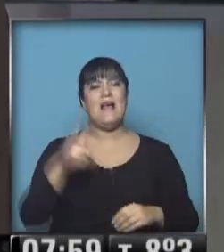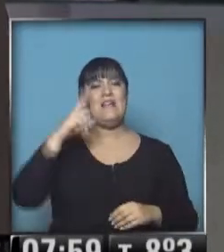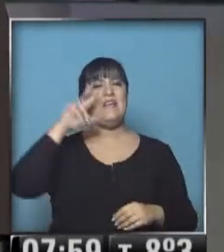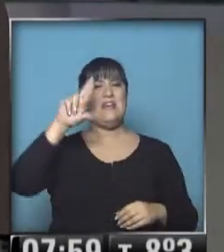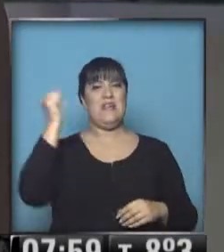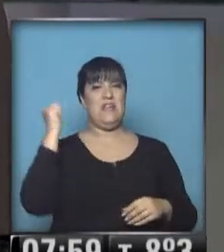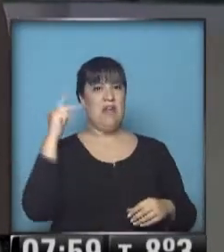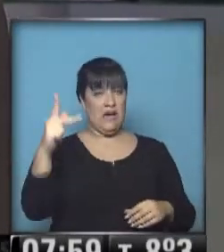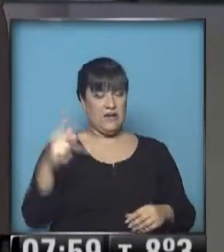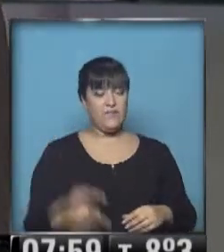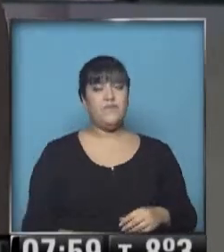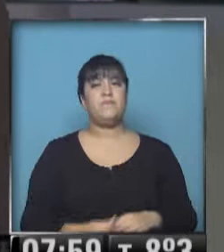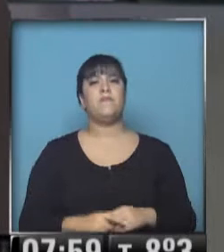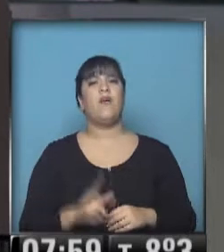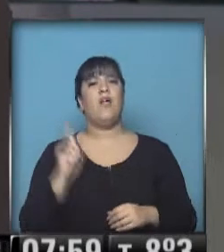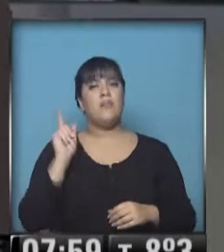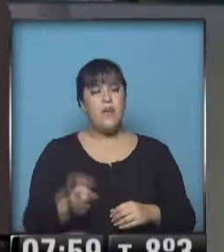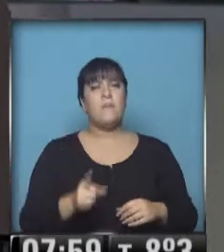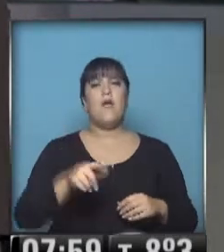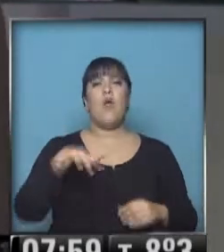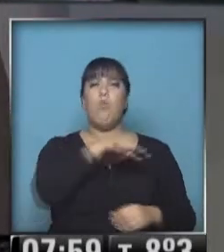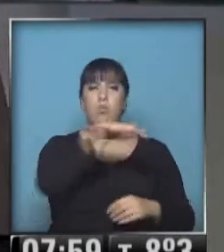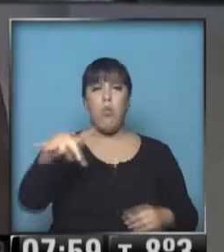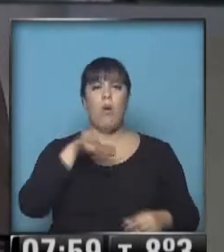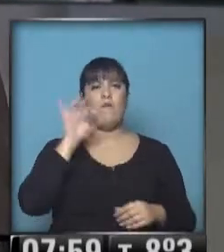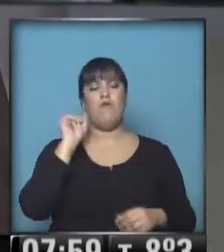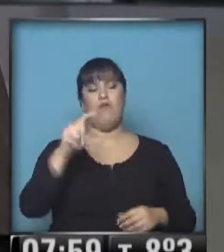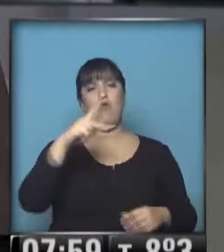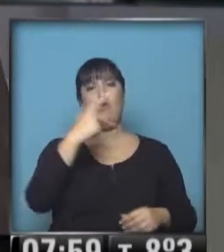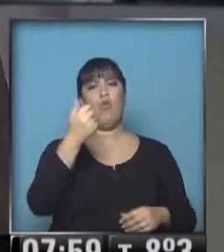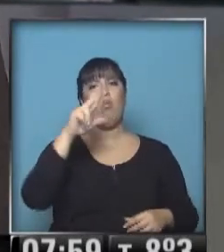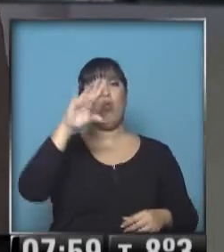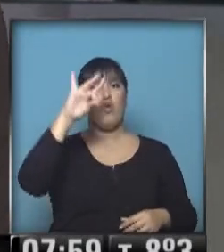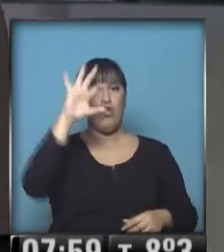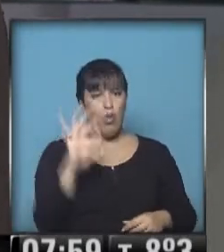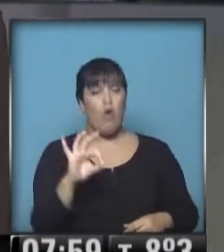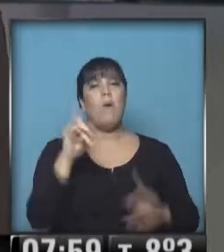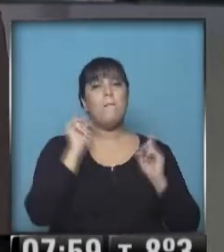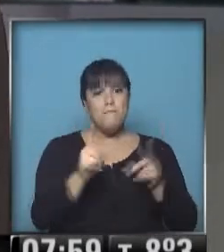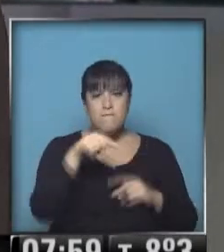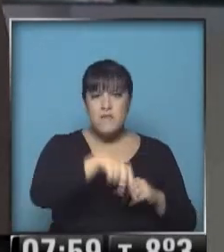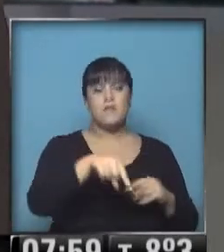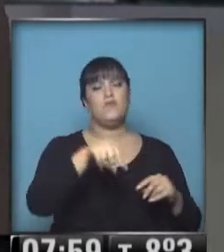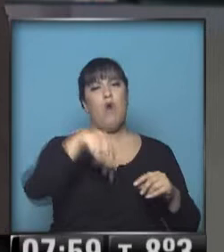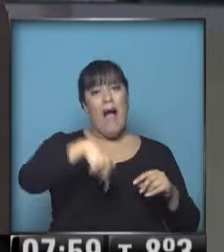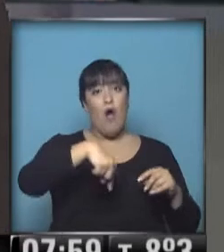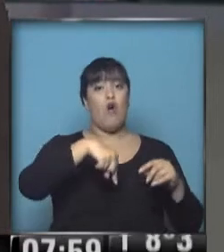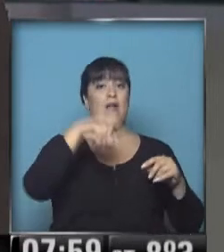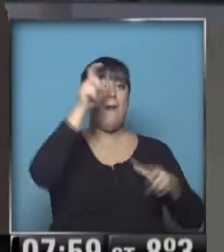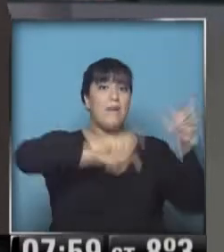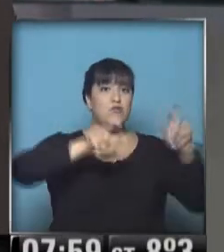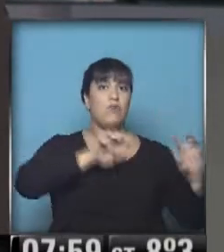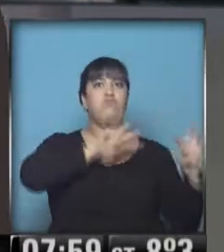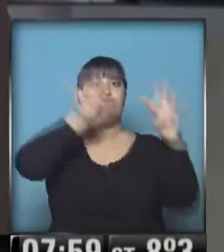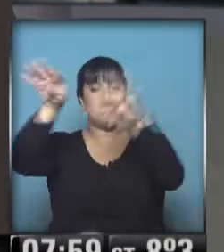Irak y con lo que está viviendo el pueblo kurdo en su emigración hacia lugares seguros.